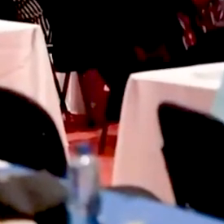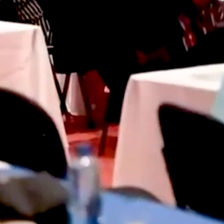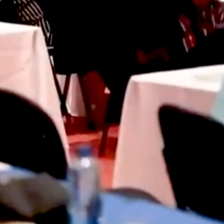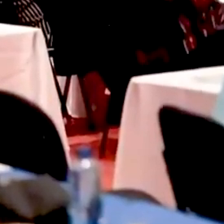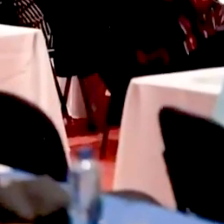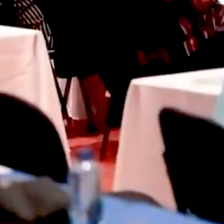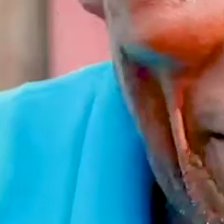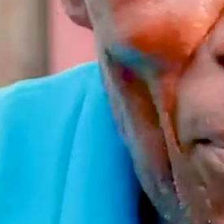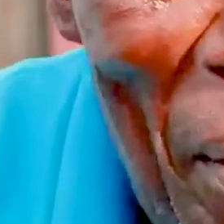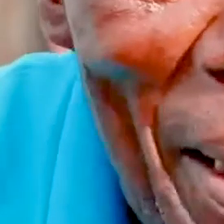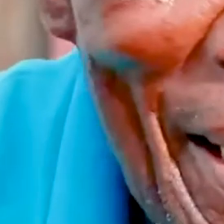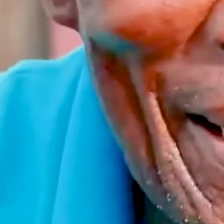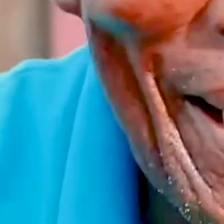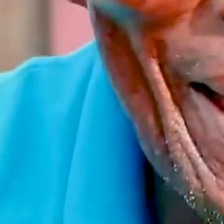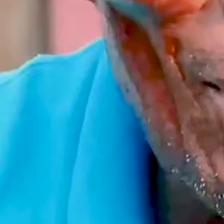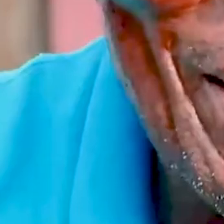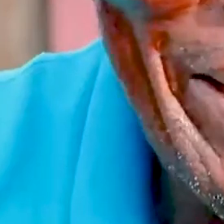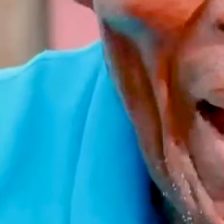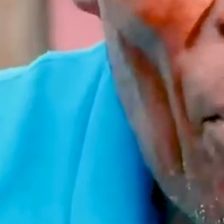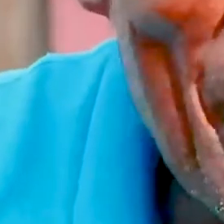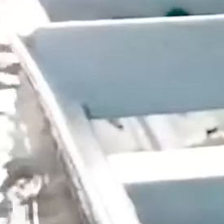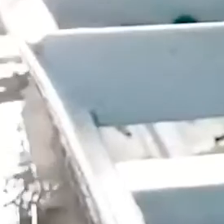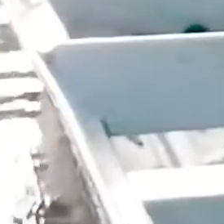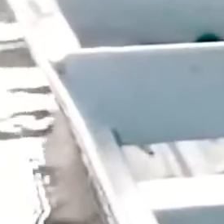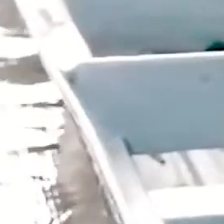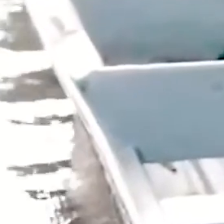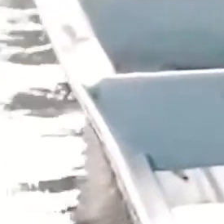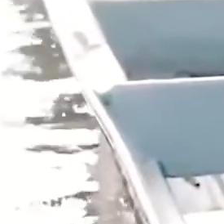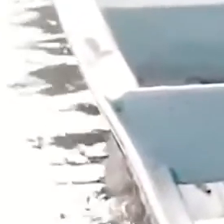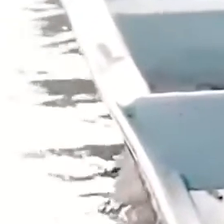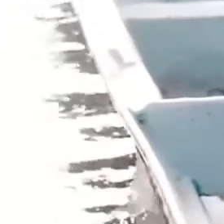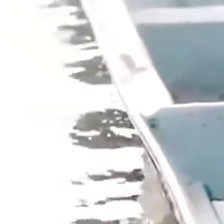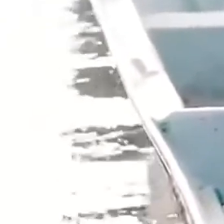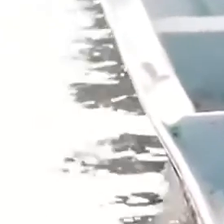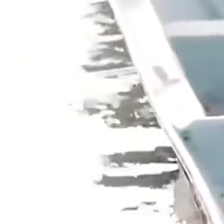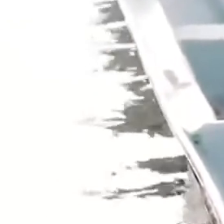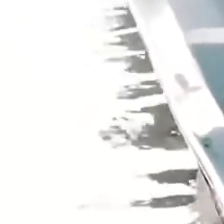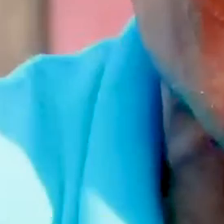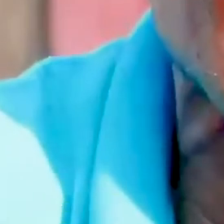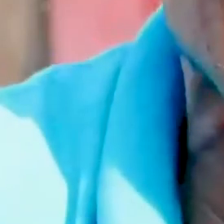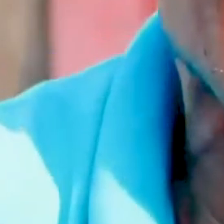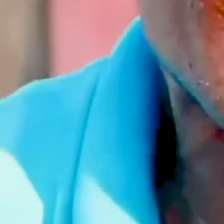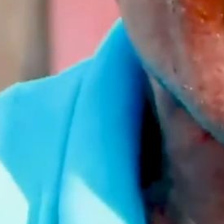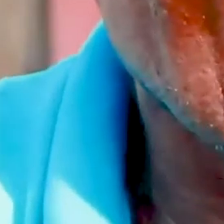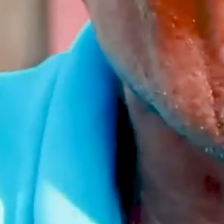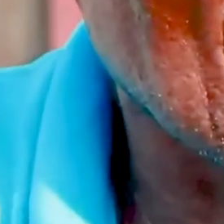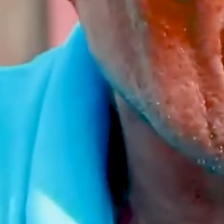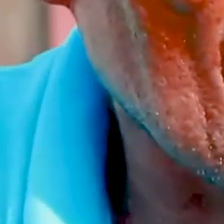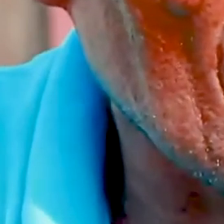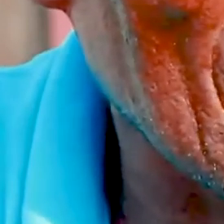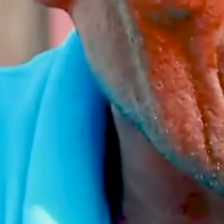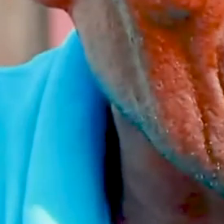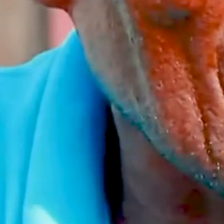que la Procuraduría se mueva desde donde está ubicada y que venga a ver las dificultades de nosotros.